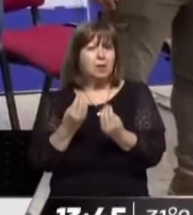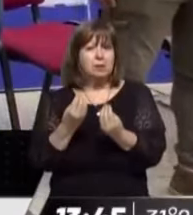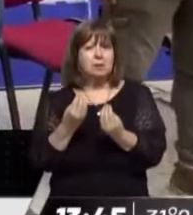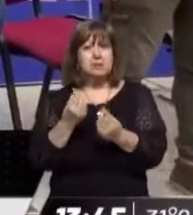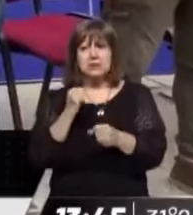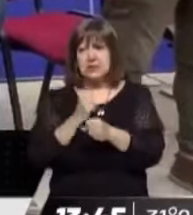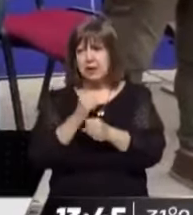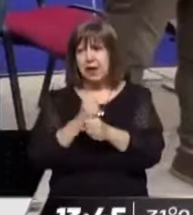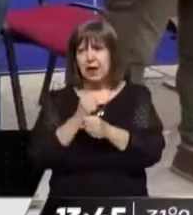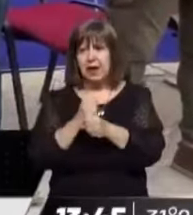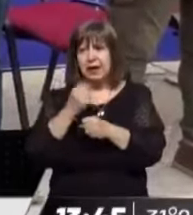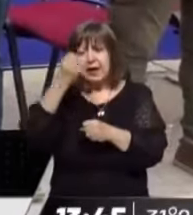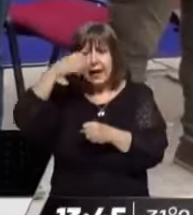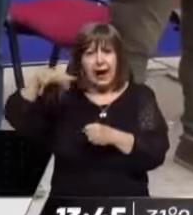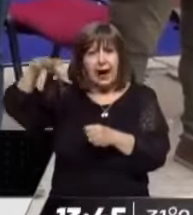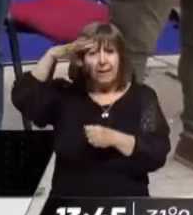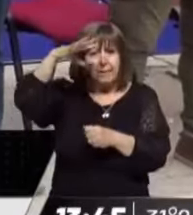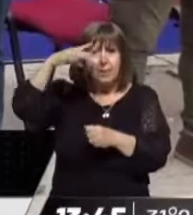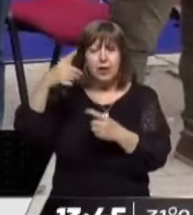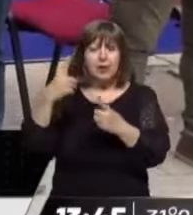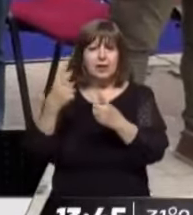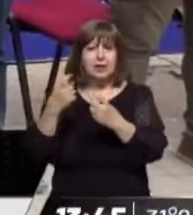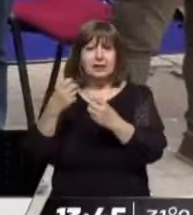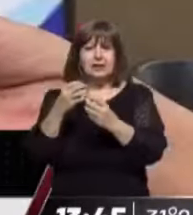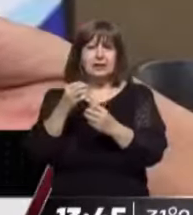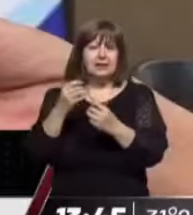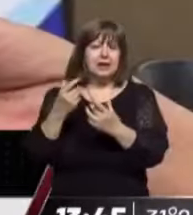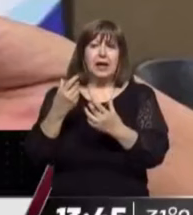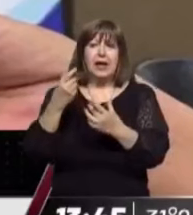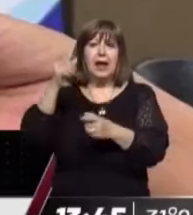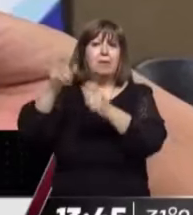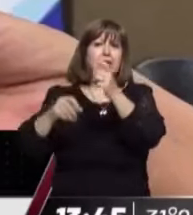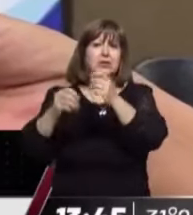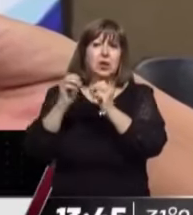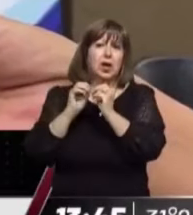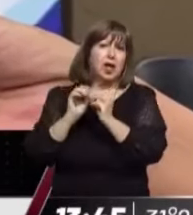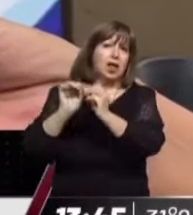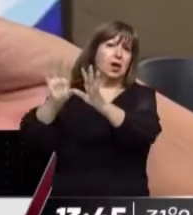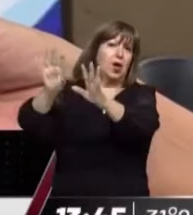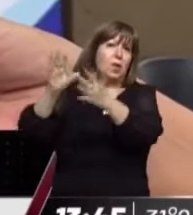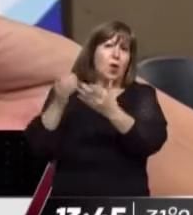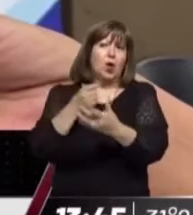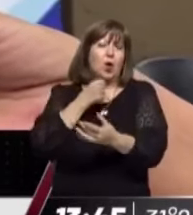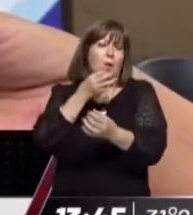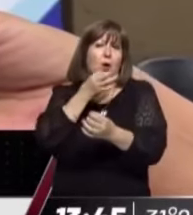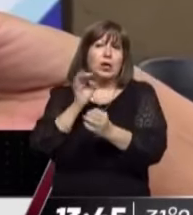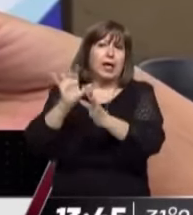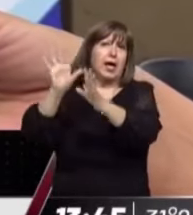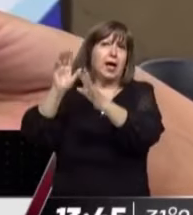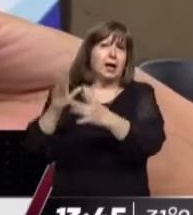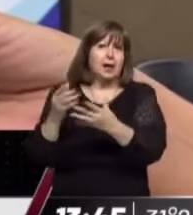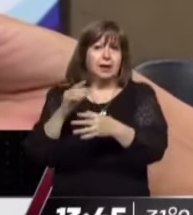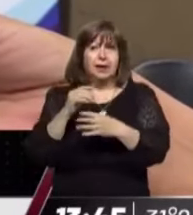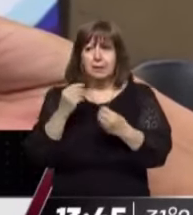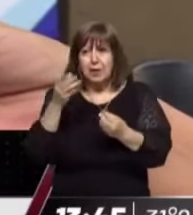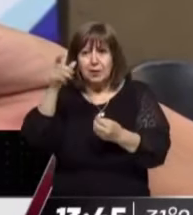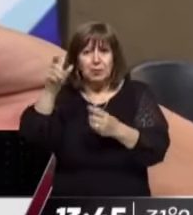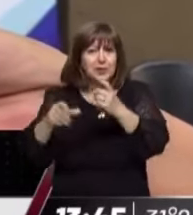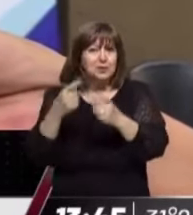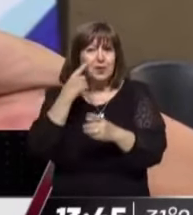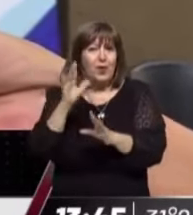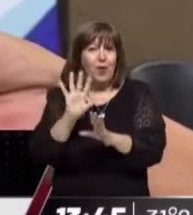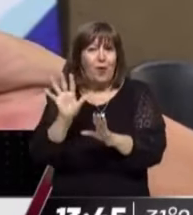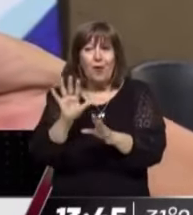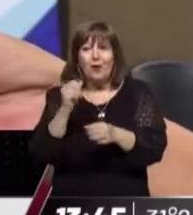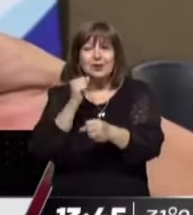trabajemos en el campo de que la gente se las arregle como pueda es un mal deseo para la gente vulnerable